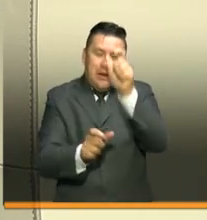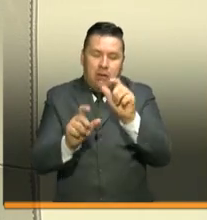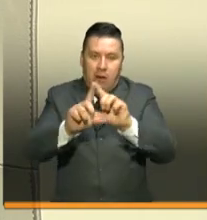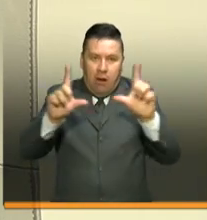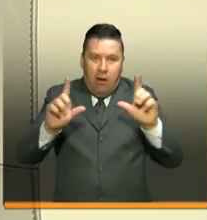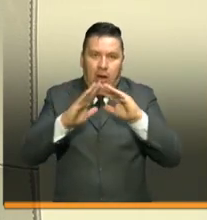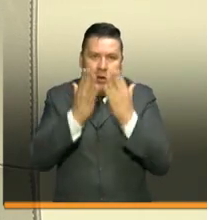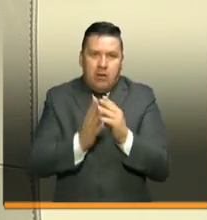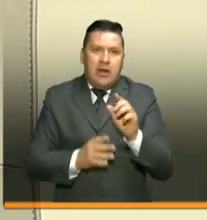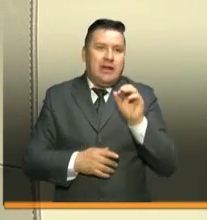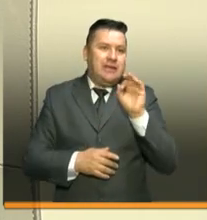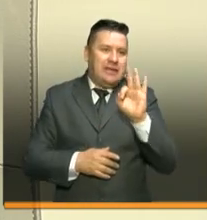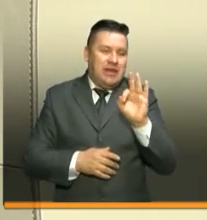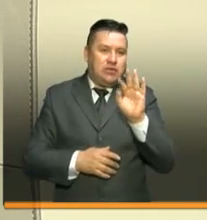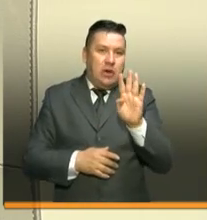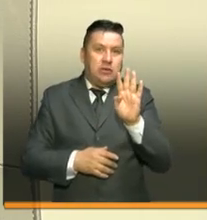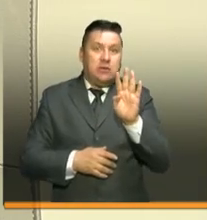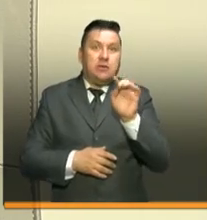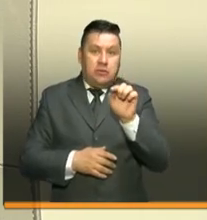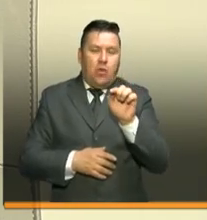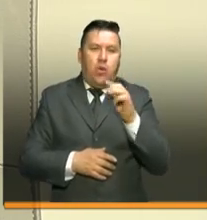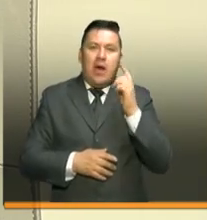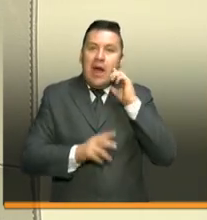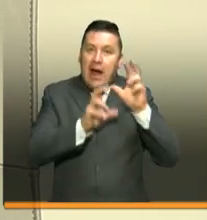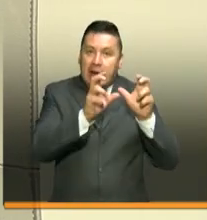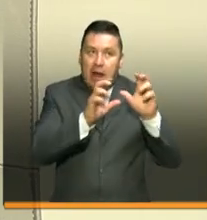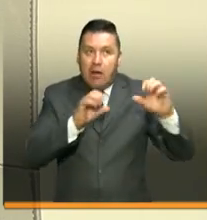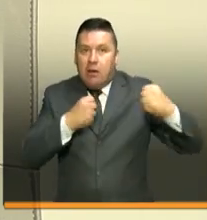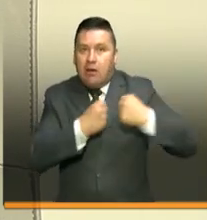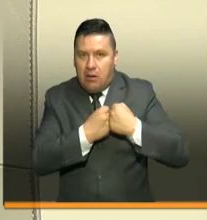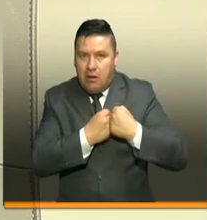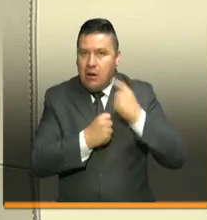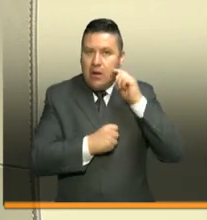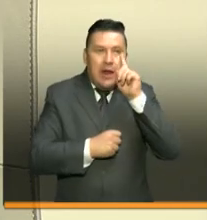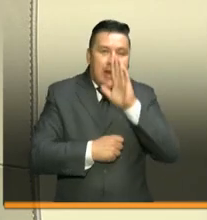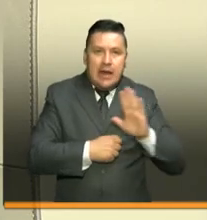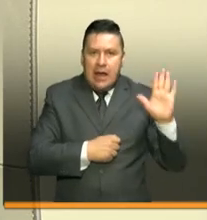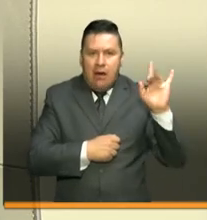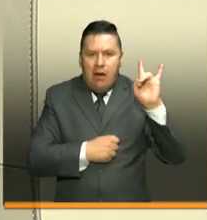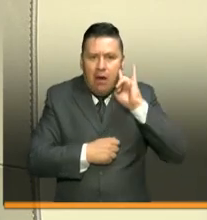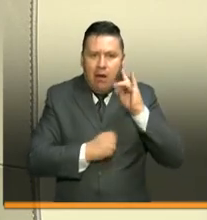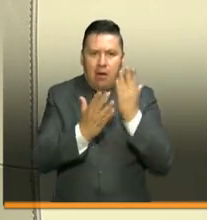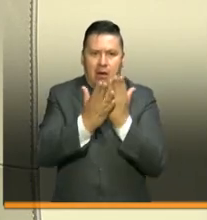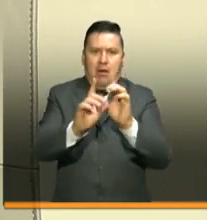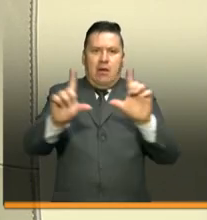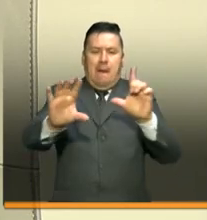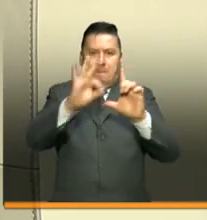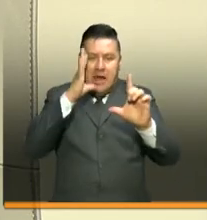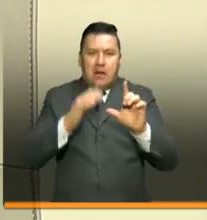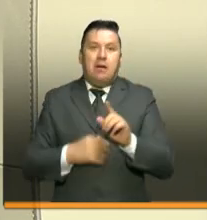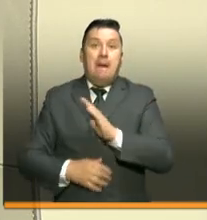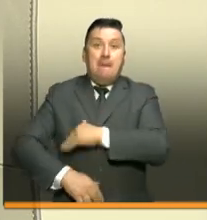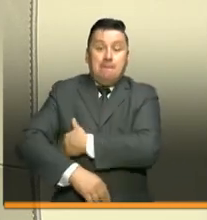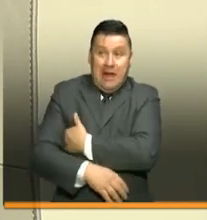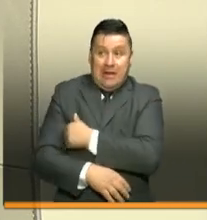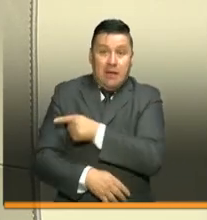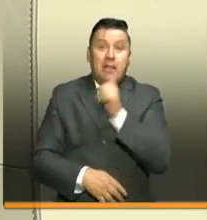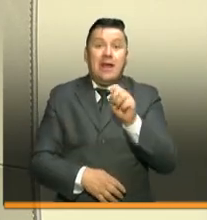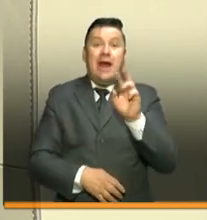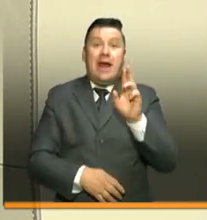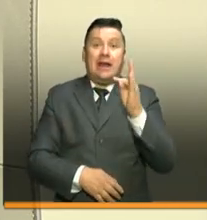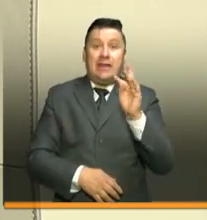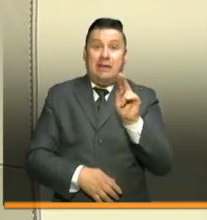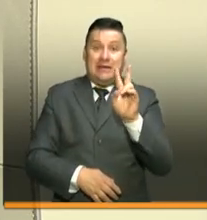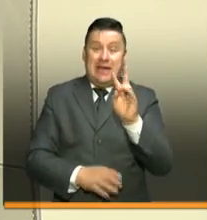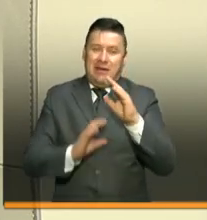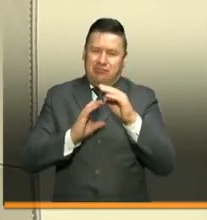es 321 Eduacción, Radio Nacional, y hoy, presidente, nos estamos preparando con la ministra de TICS y RTBC para